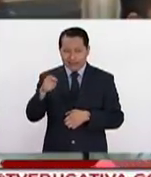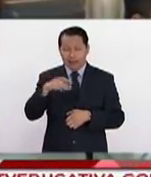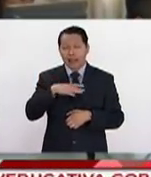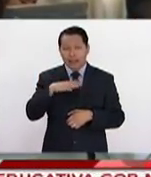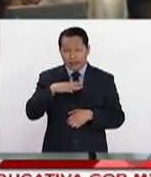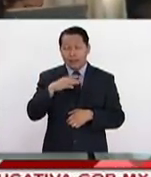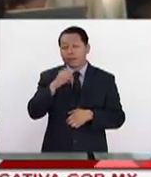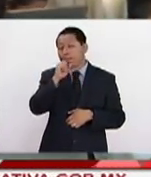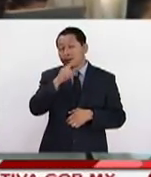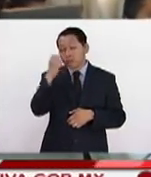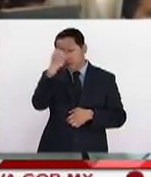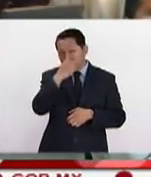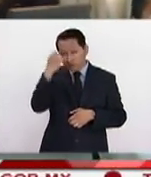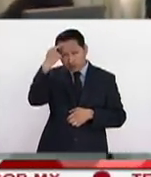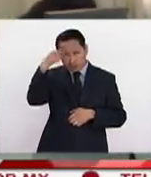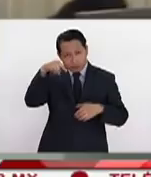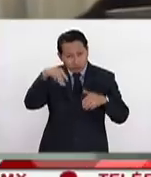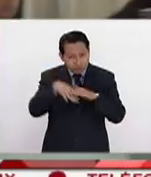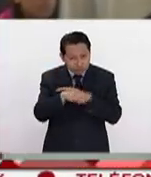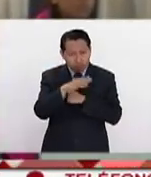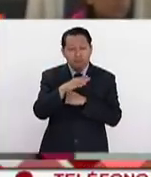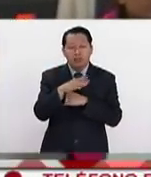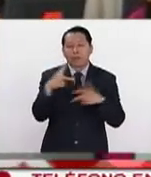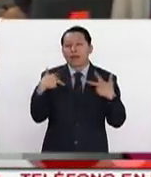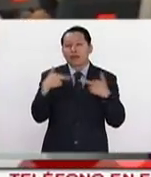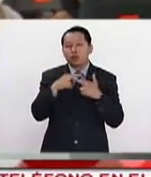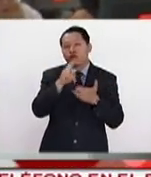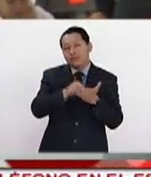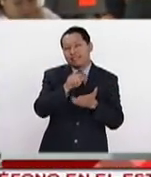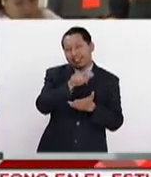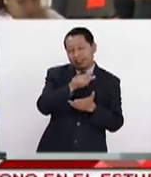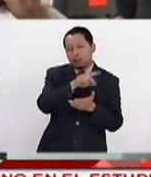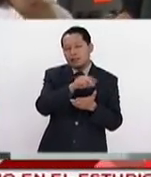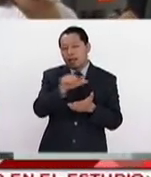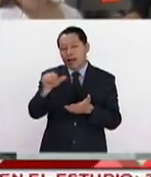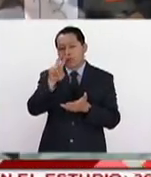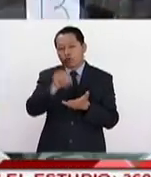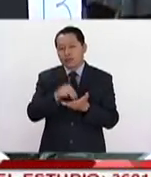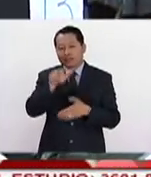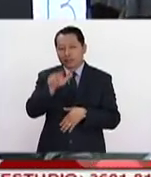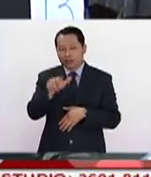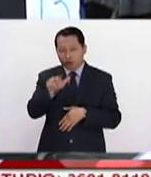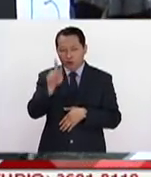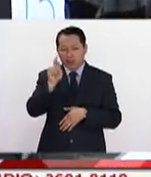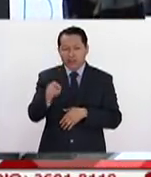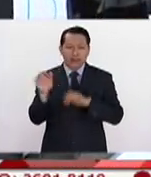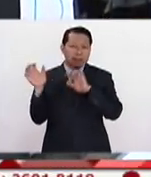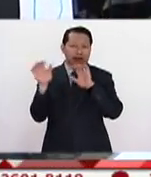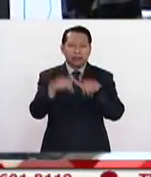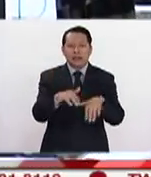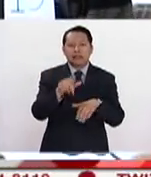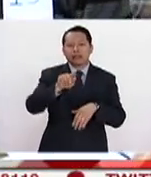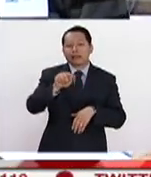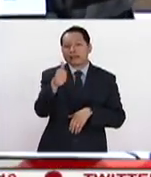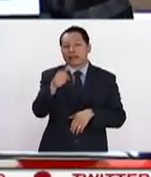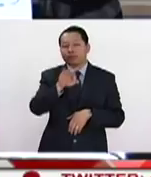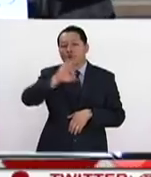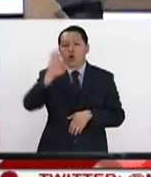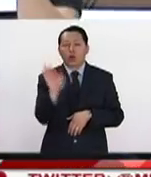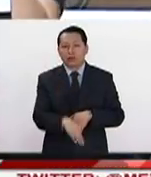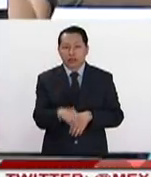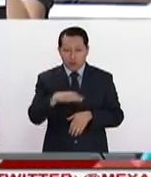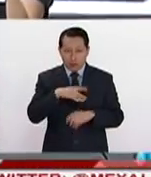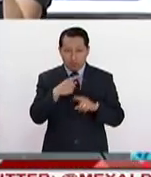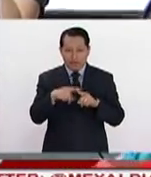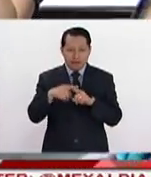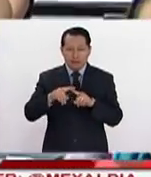servicio profesional docente del ciclo escolar 2017-2018. A esta jornada acudieron más del 76% de los